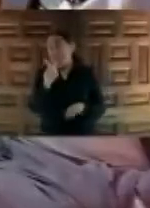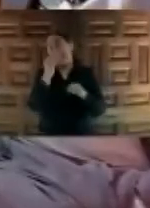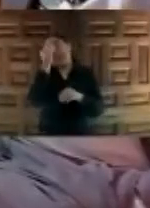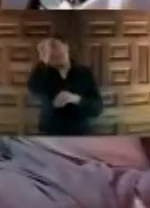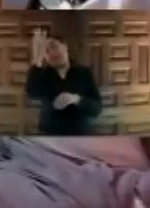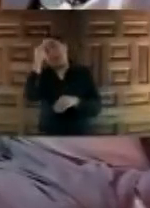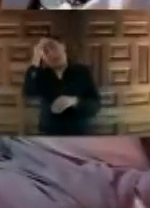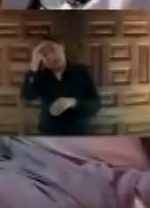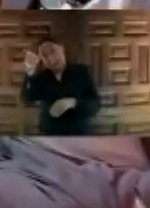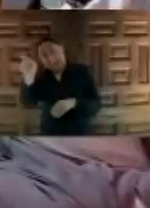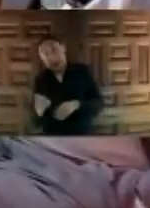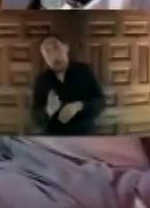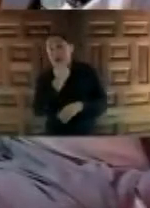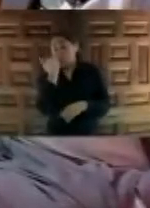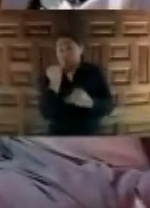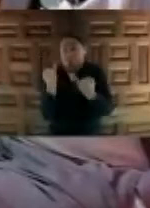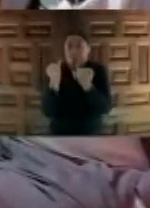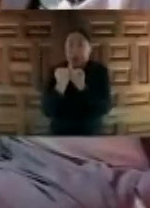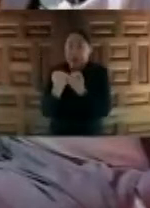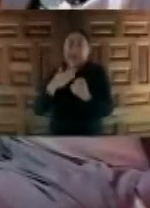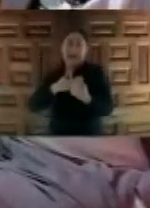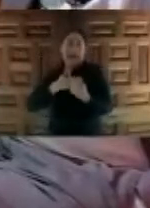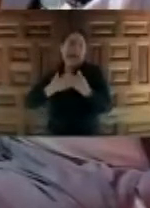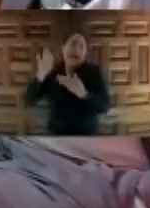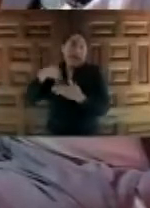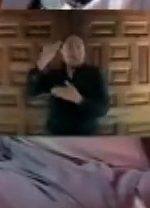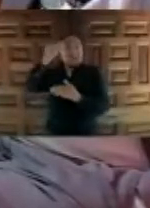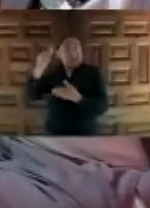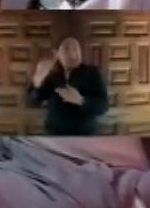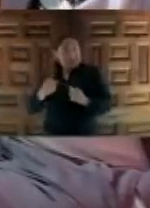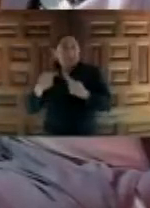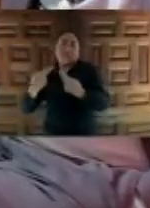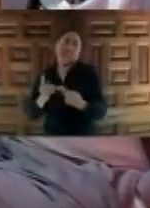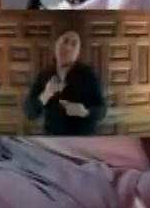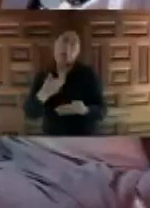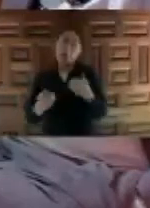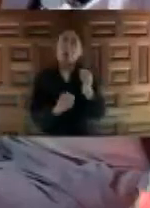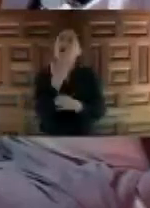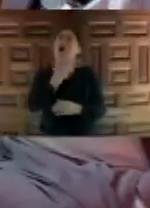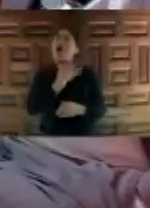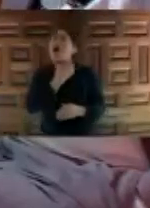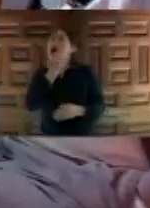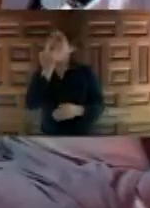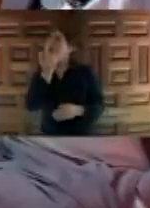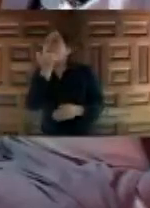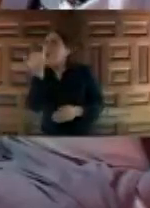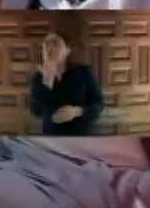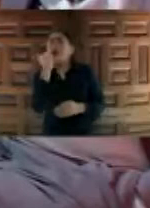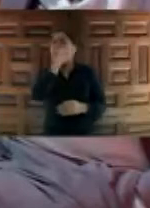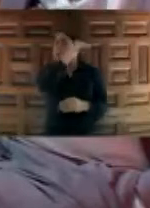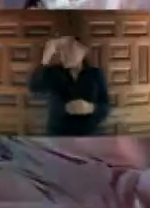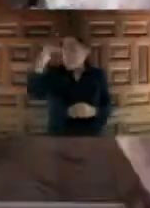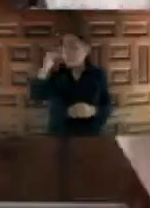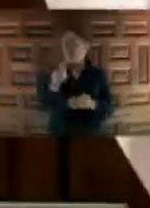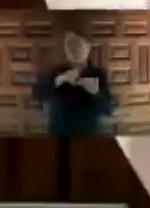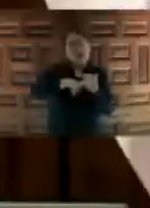estudiantes hoy no son los mismos que cuando nosotros nos tocó estudiar, y entonces hoy hay estudiantes adultos que trabajan, que tienen una forma